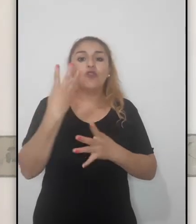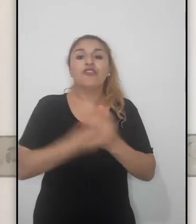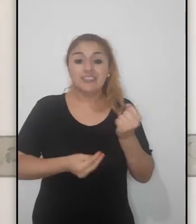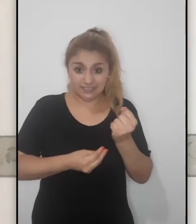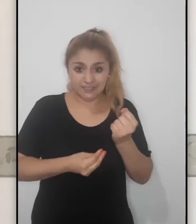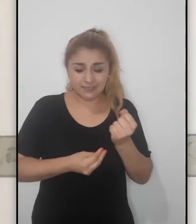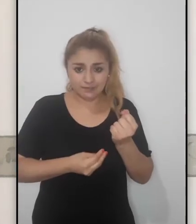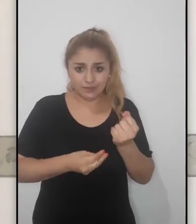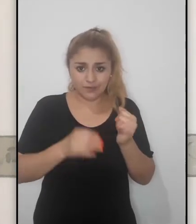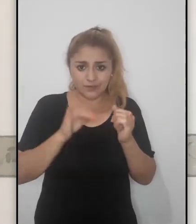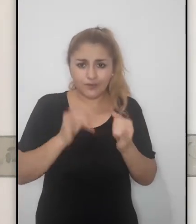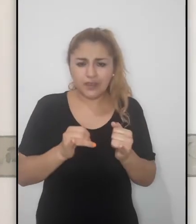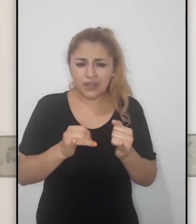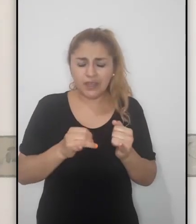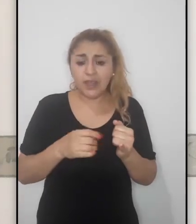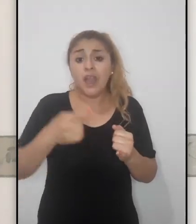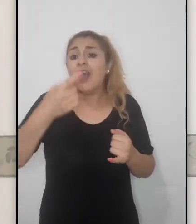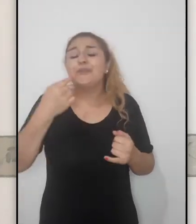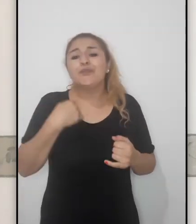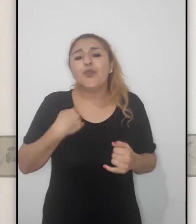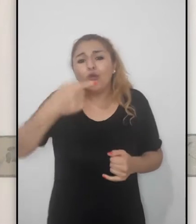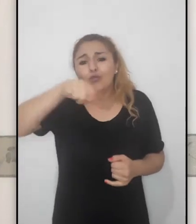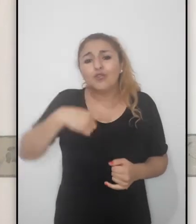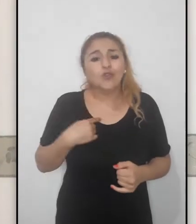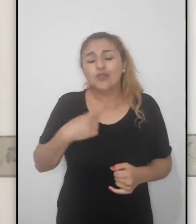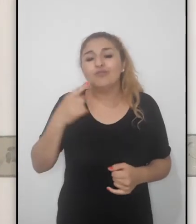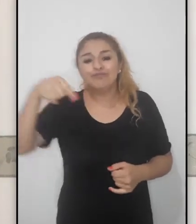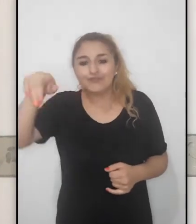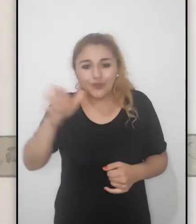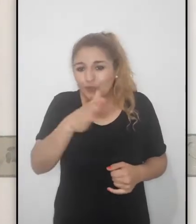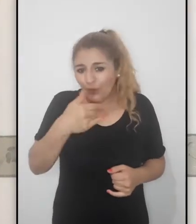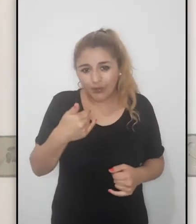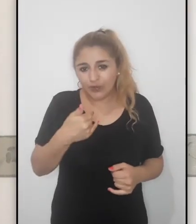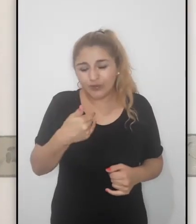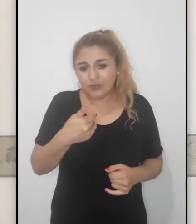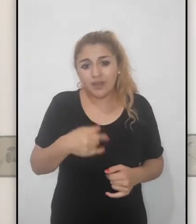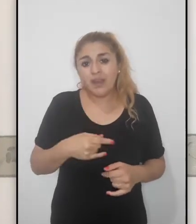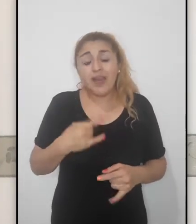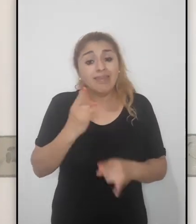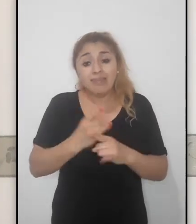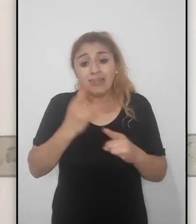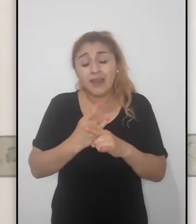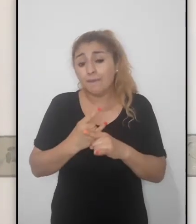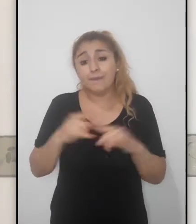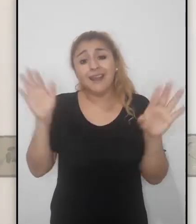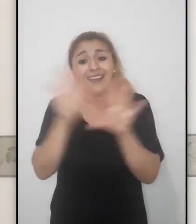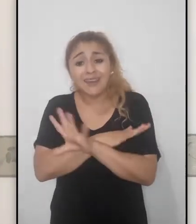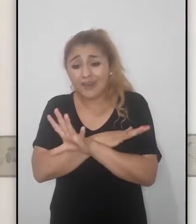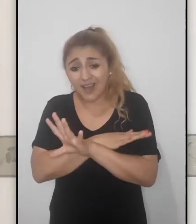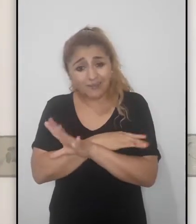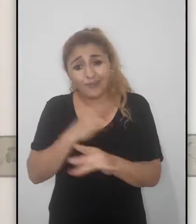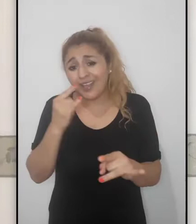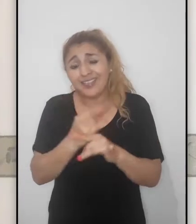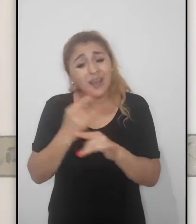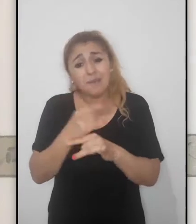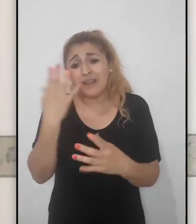es algo que nos acecha errado al blanco fallarle adiós está a la puerta es algo que